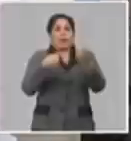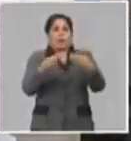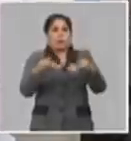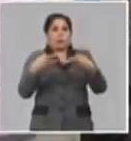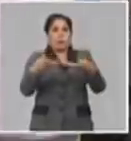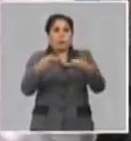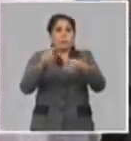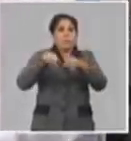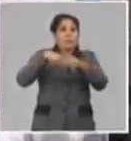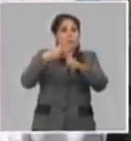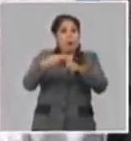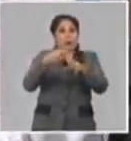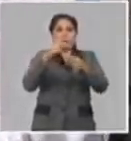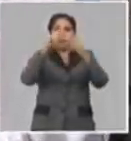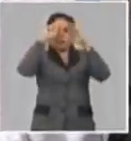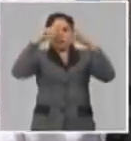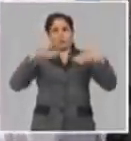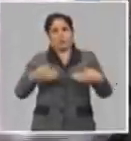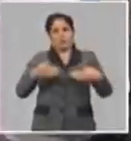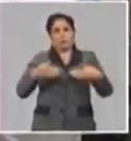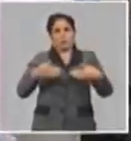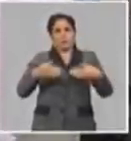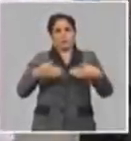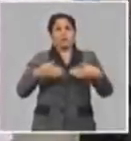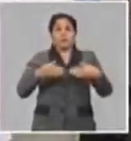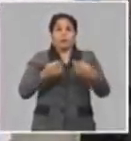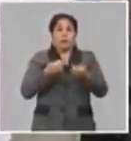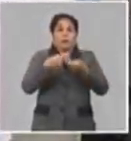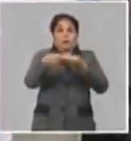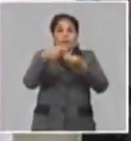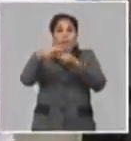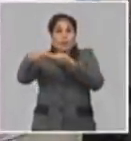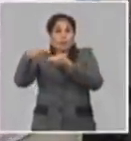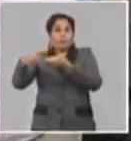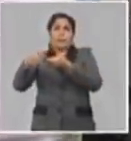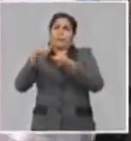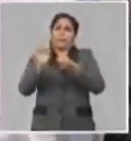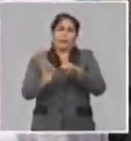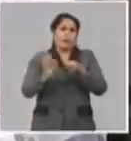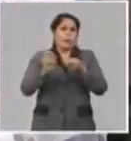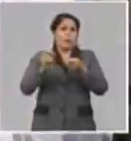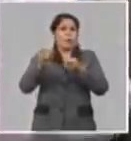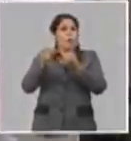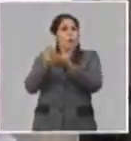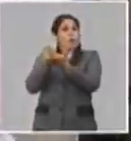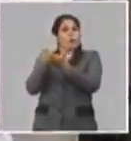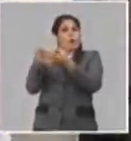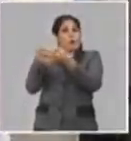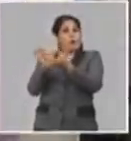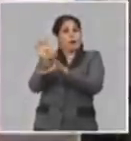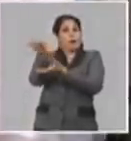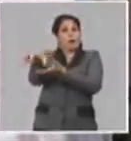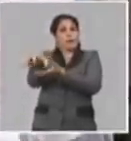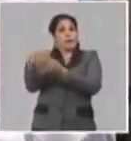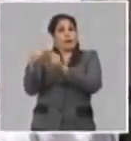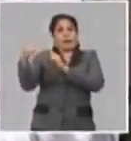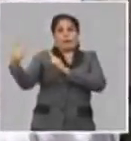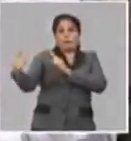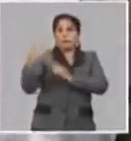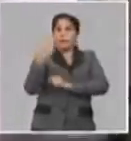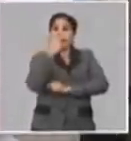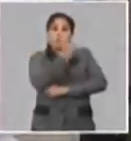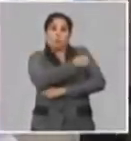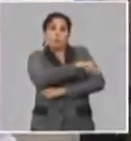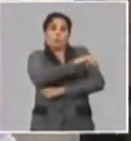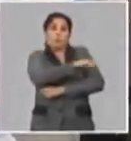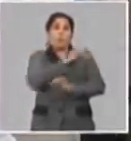adicionales para la actividad de salud, hemos tenido que financiar todos los gastos vinculados con los centros de aislamiento, la atención a nuestra población,